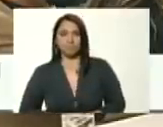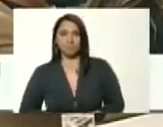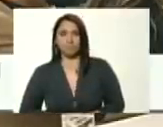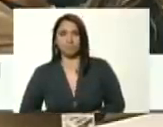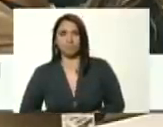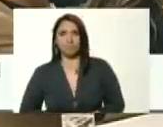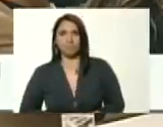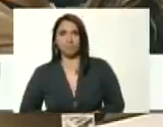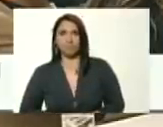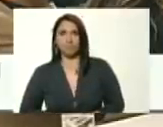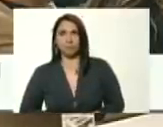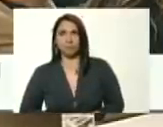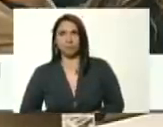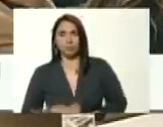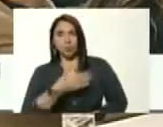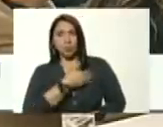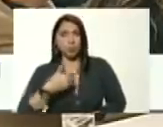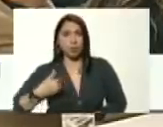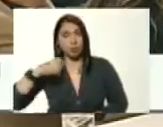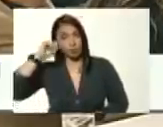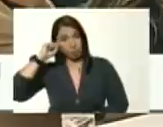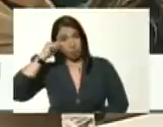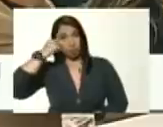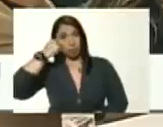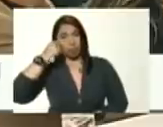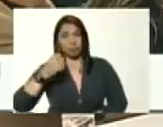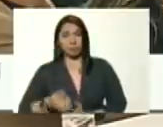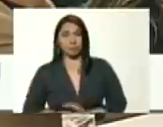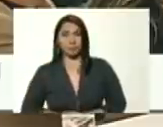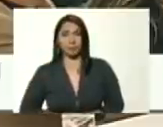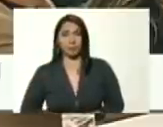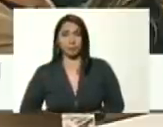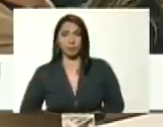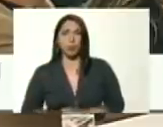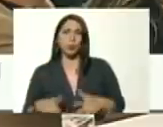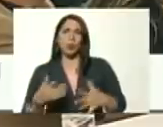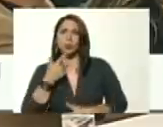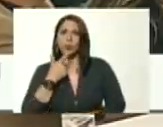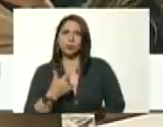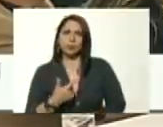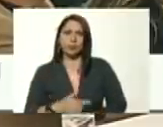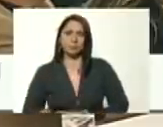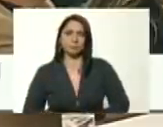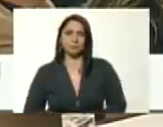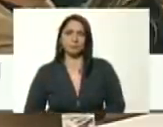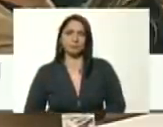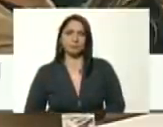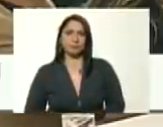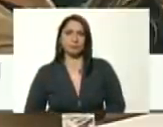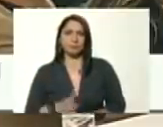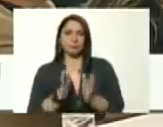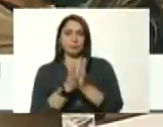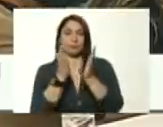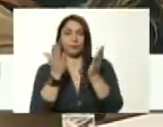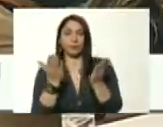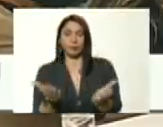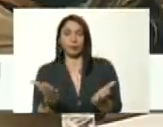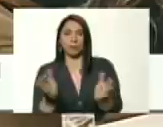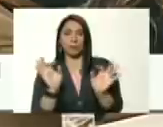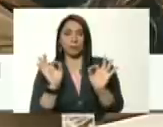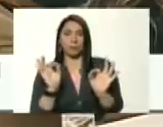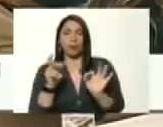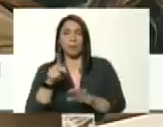quiero recordar el sabio salomón cuando decía en la biblia específicamente